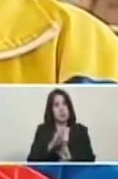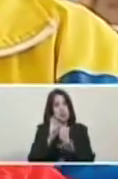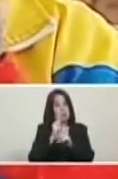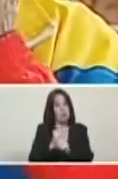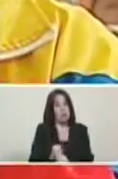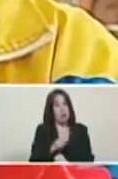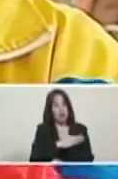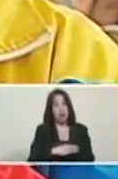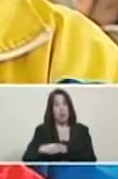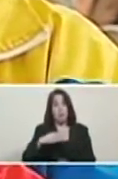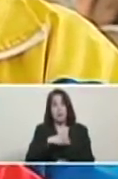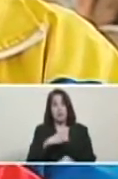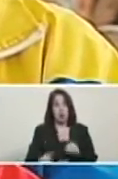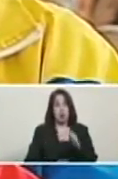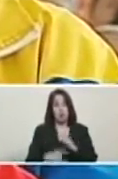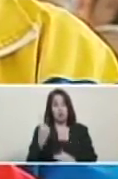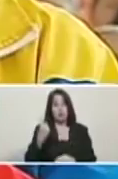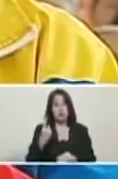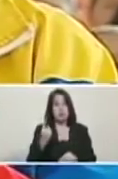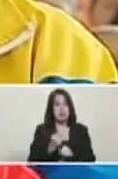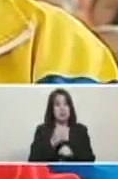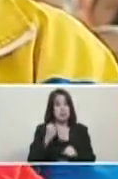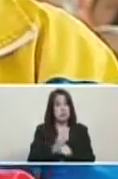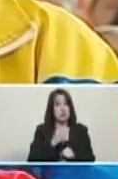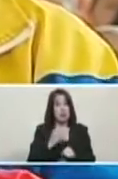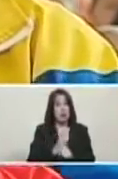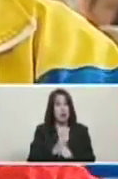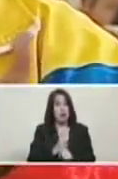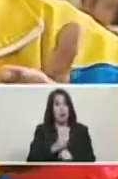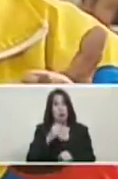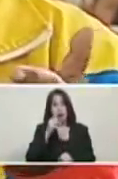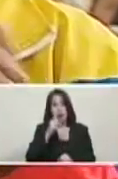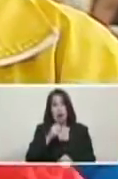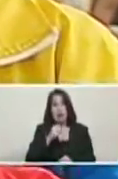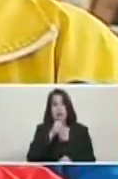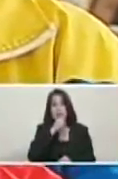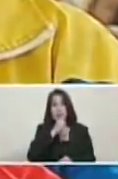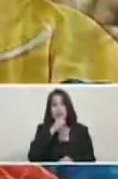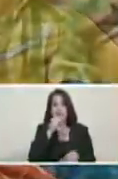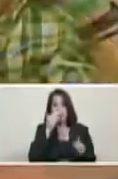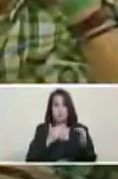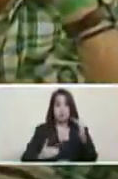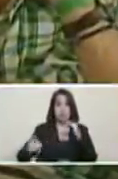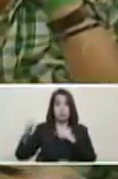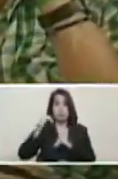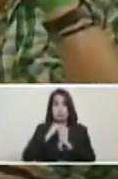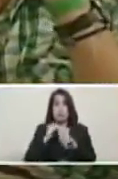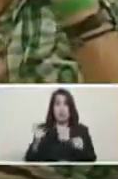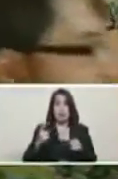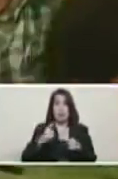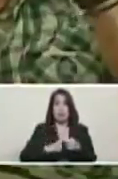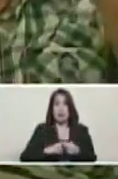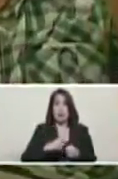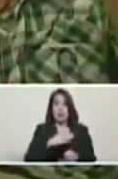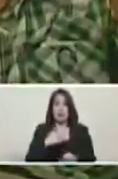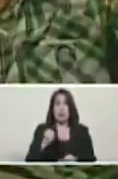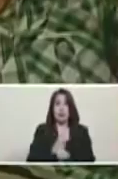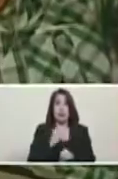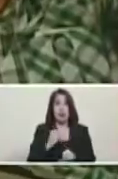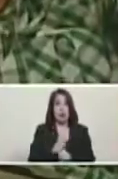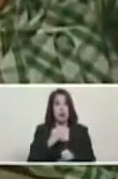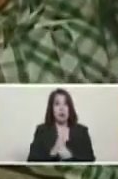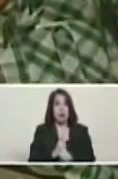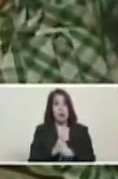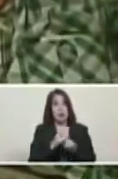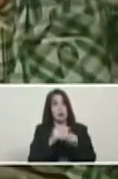gran ayuda tuya. Tenemos adultos de 50 años que ya nadie le da empleo, y para cobrar una pensión tienen que